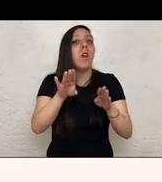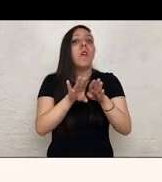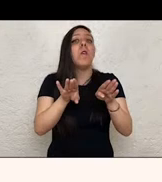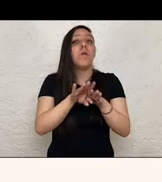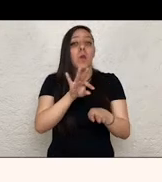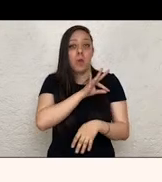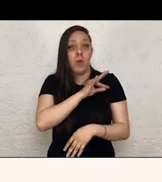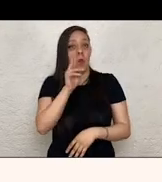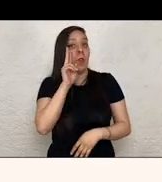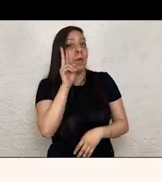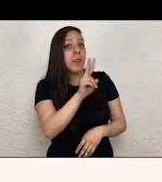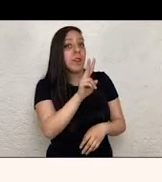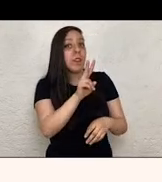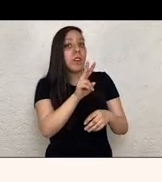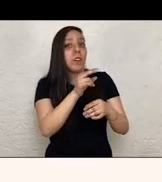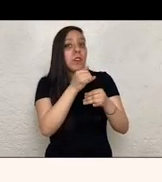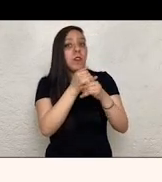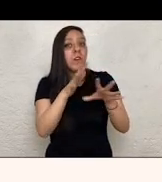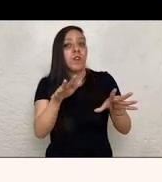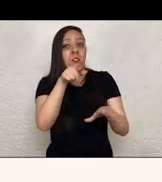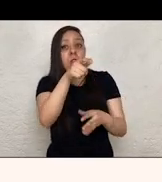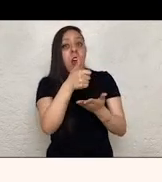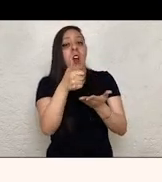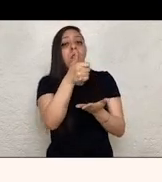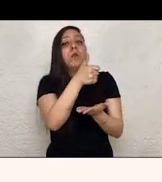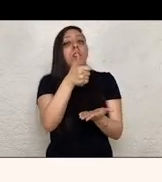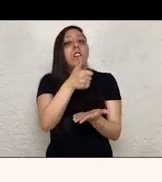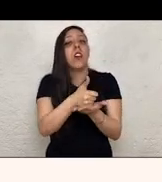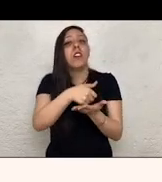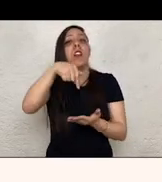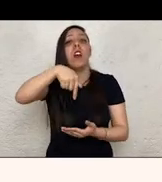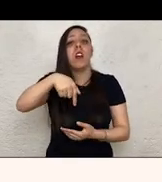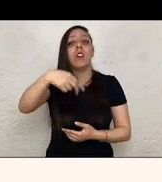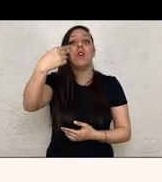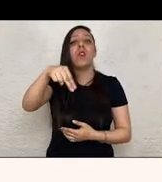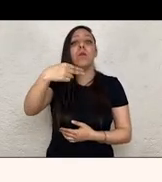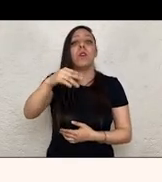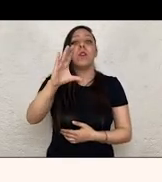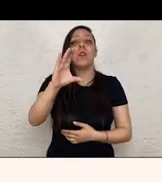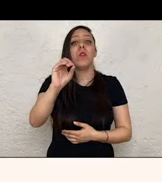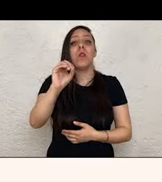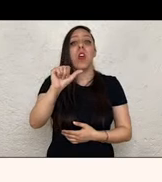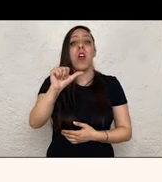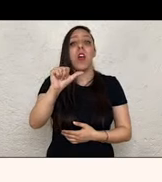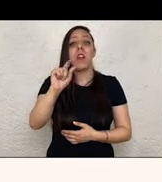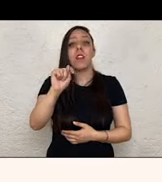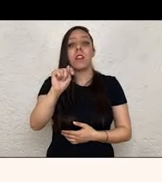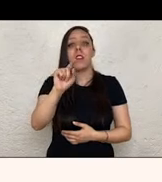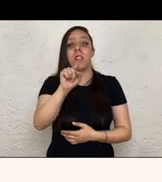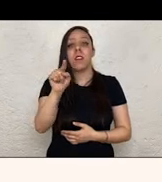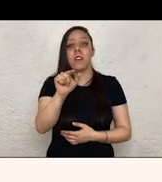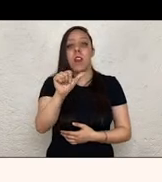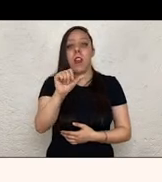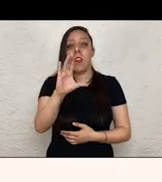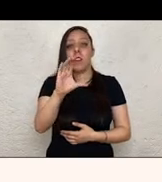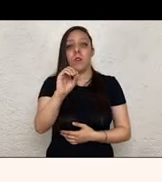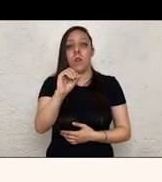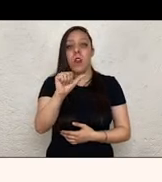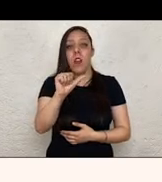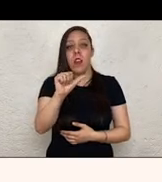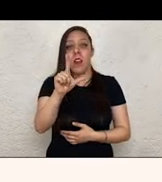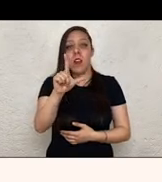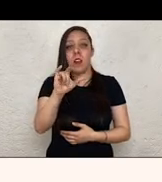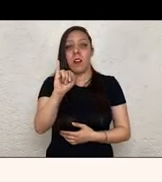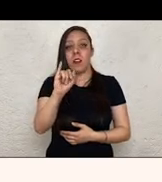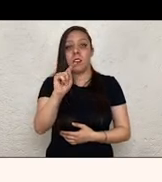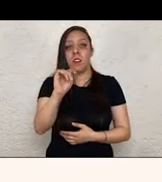que se dirige desde la ciudad que tiene el nombre de Coatzacoalcos hoy día. Y se sabe que el